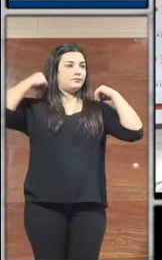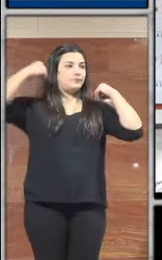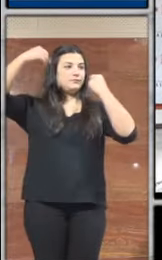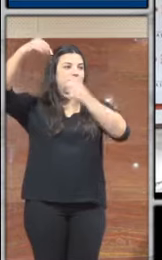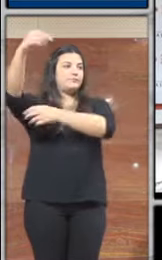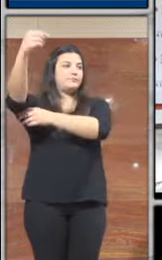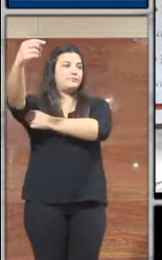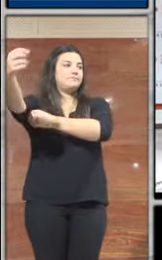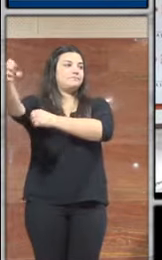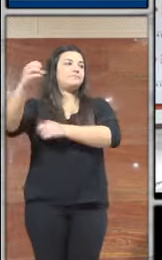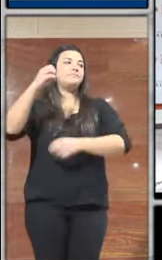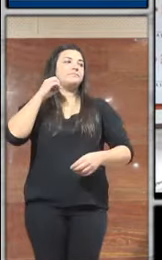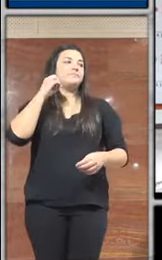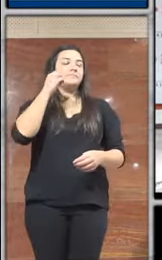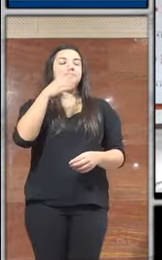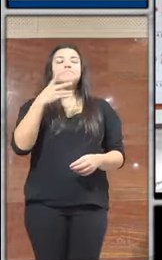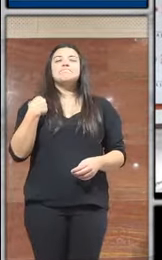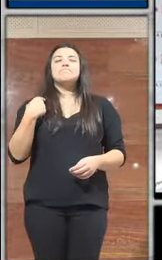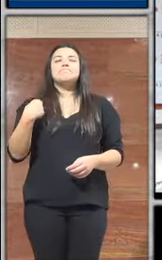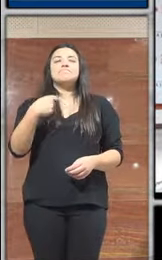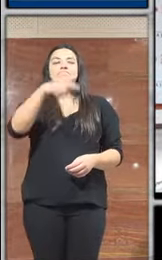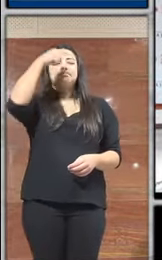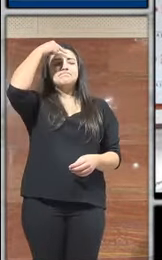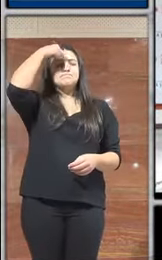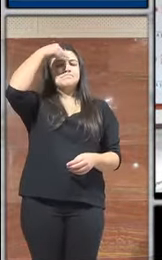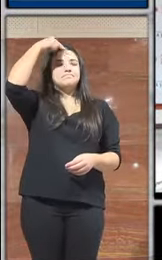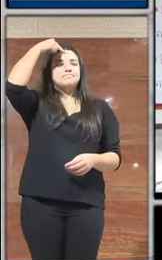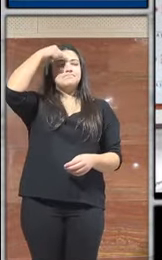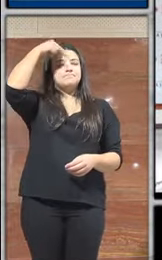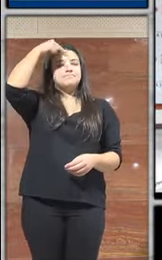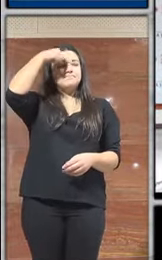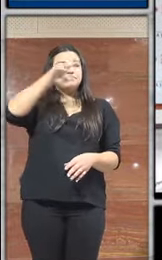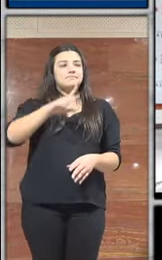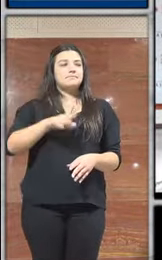Bien, yo echo de menos aquí en todos estos comentarios que estamos haciendo